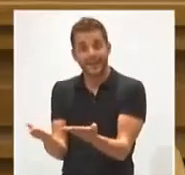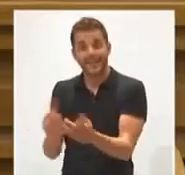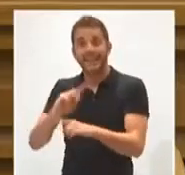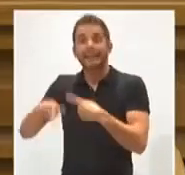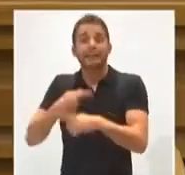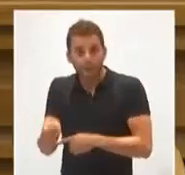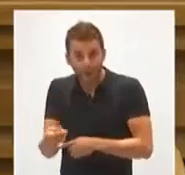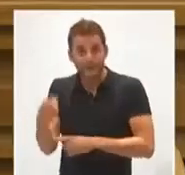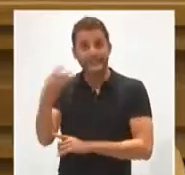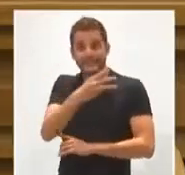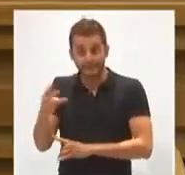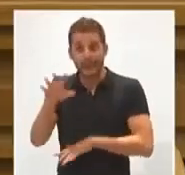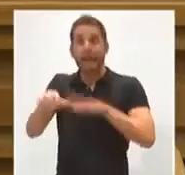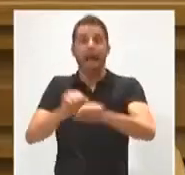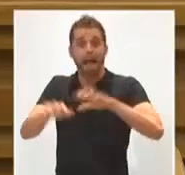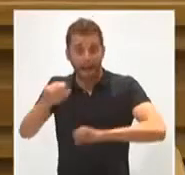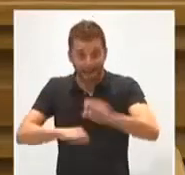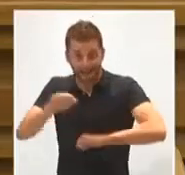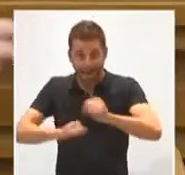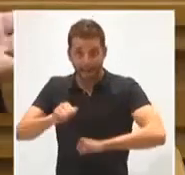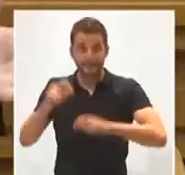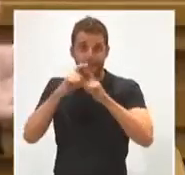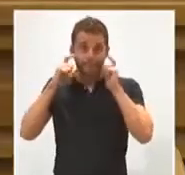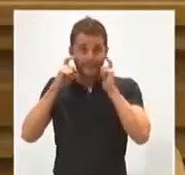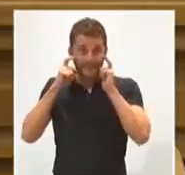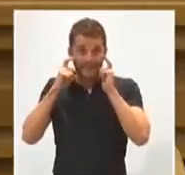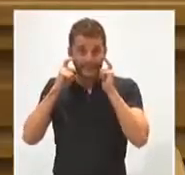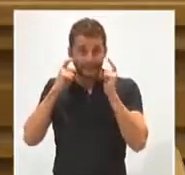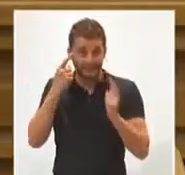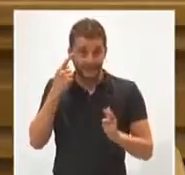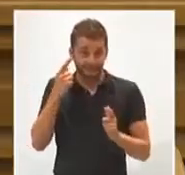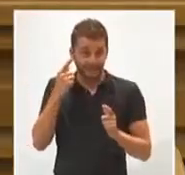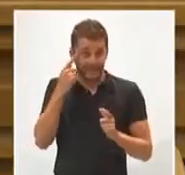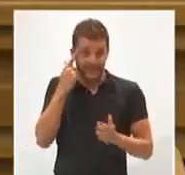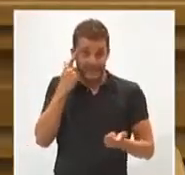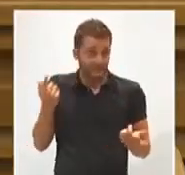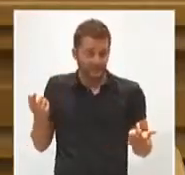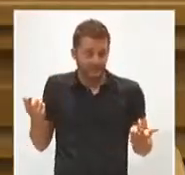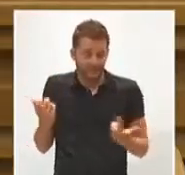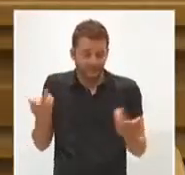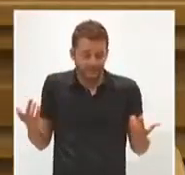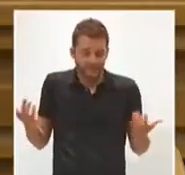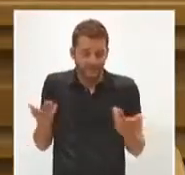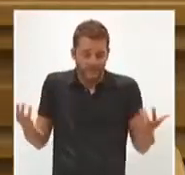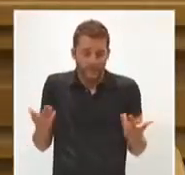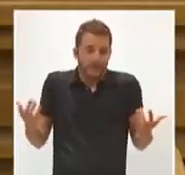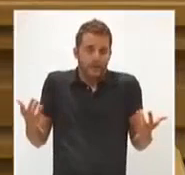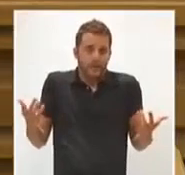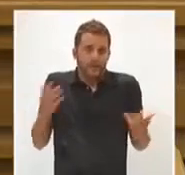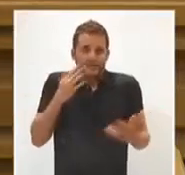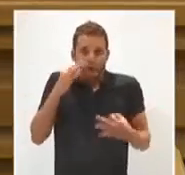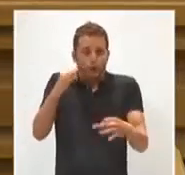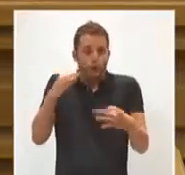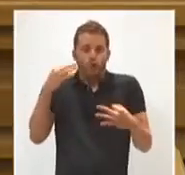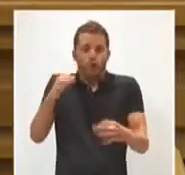todos comprar mascarillas como locos en el mercado chino es evidente que es evidente que no que no nos